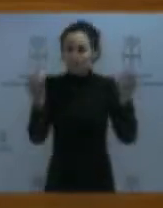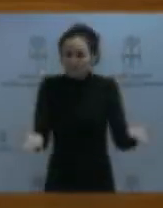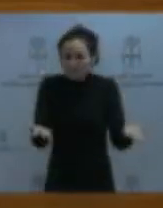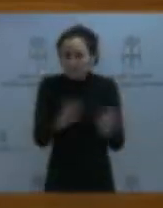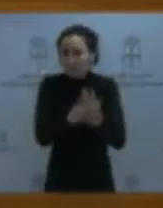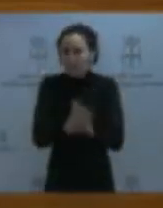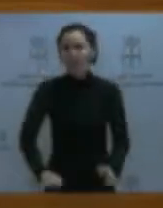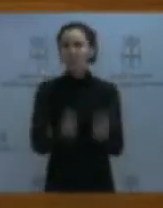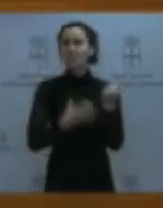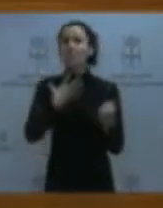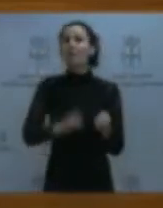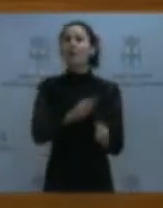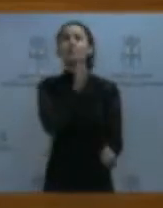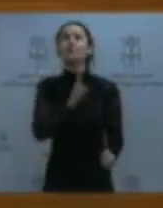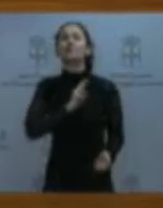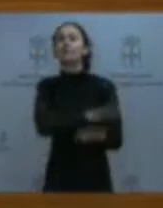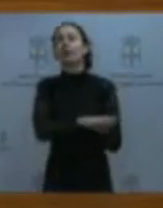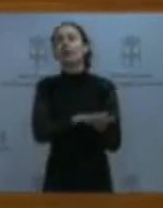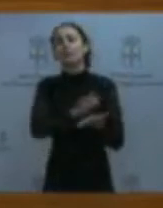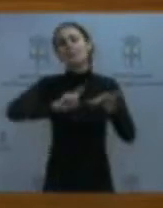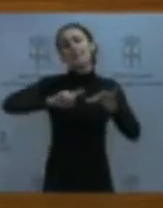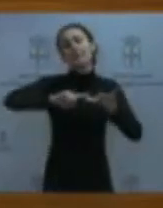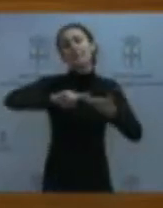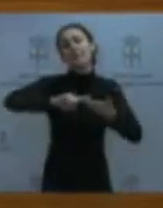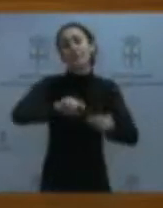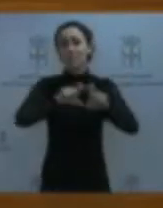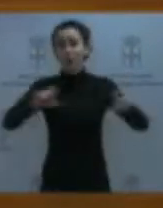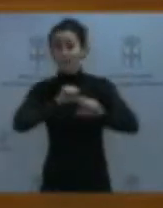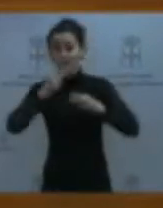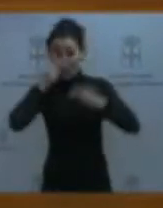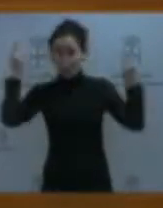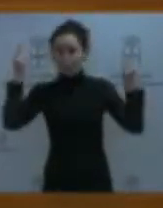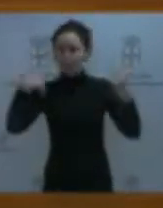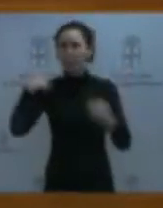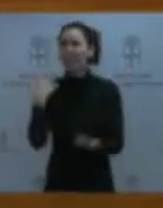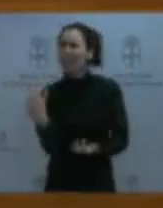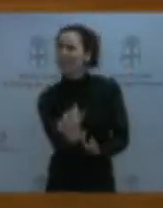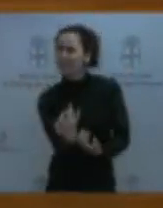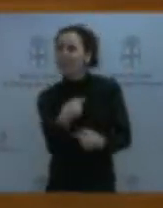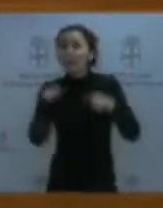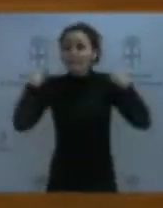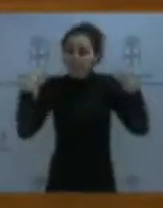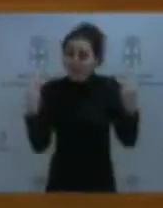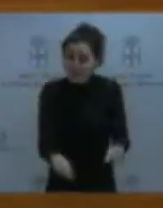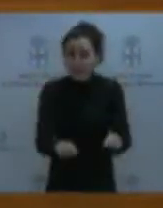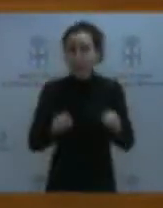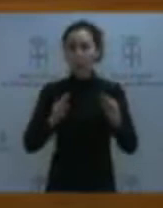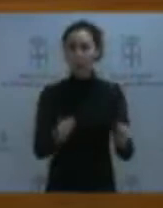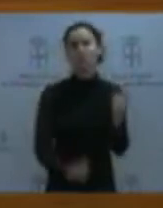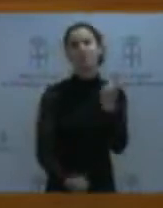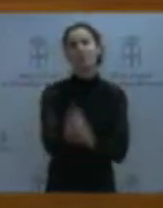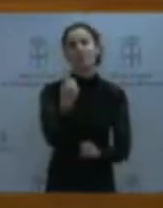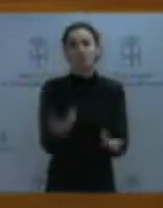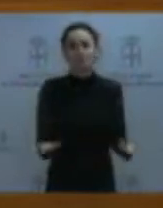habla de todos aquellos empresas públicas que tenían unas pérdidas, en algunos casos brutales,